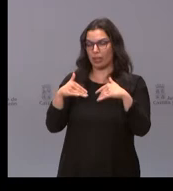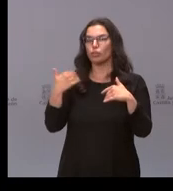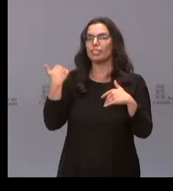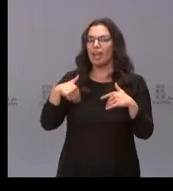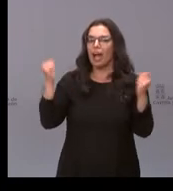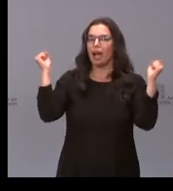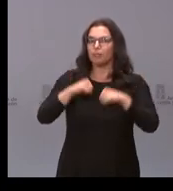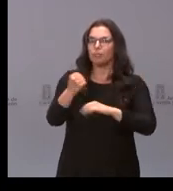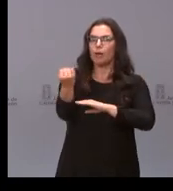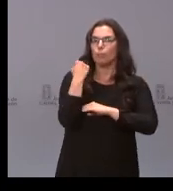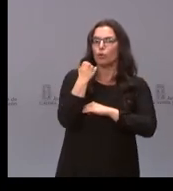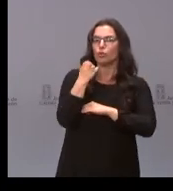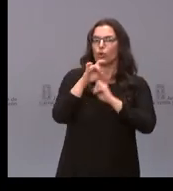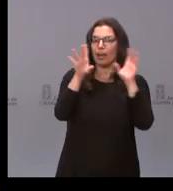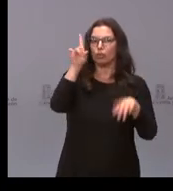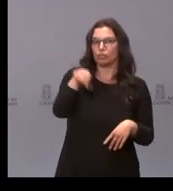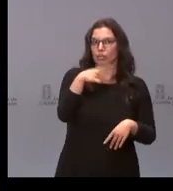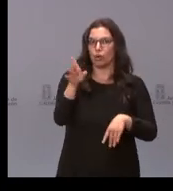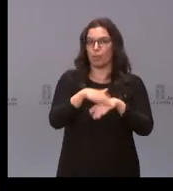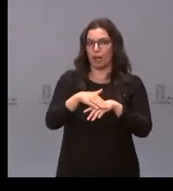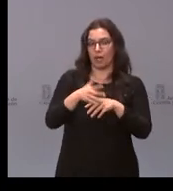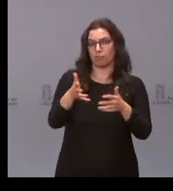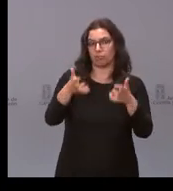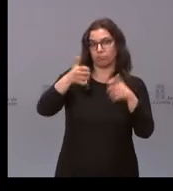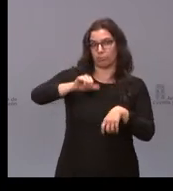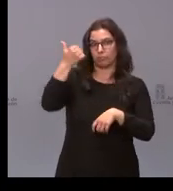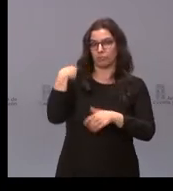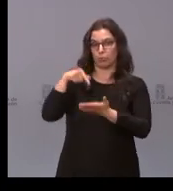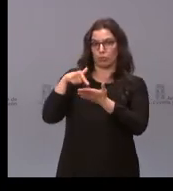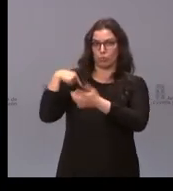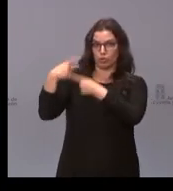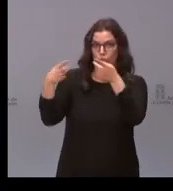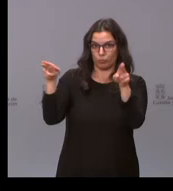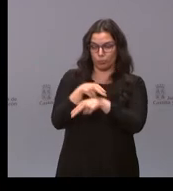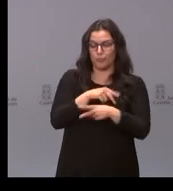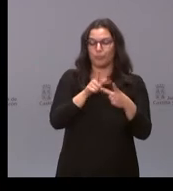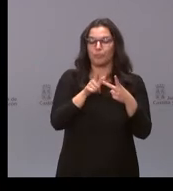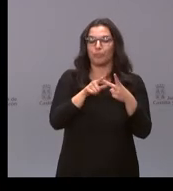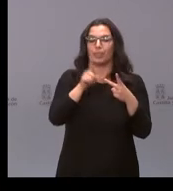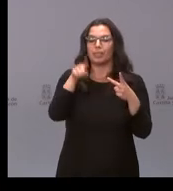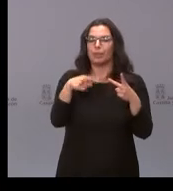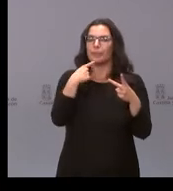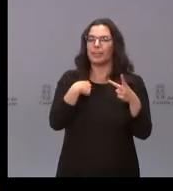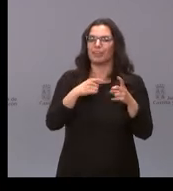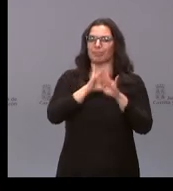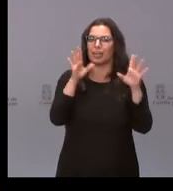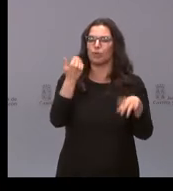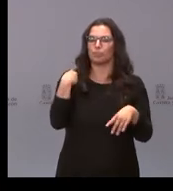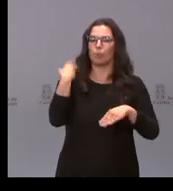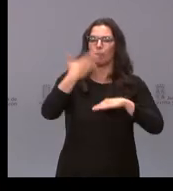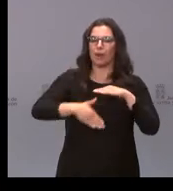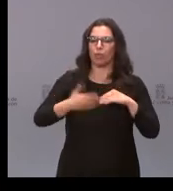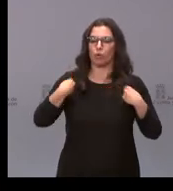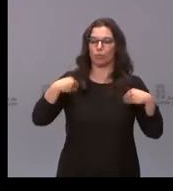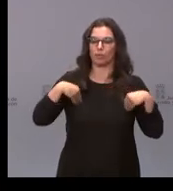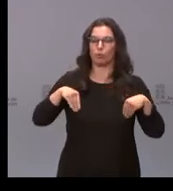cerrados para sacar adelante la supresión del impuesto de sucesiones y por otro lado no sé si pueden completar un poco más qué plazo transcurriría desde que se